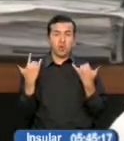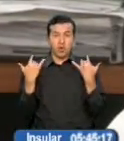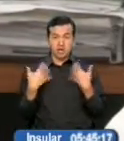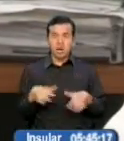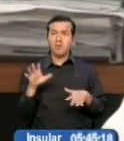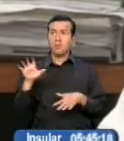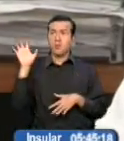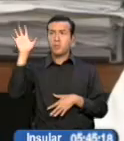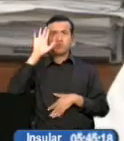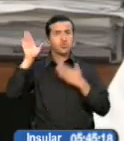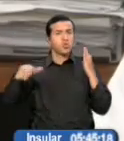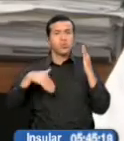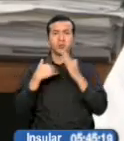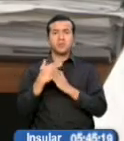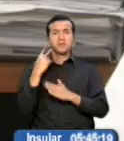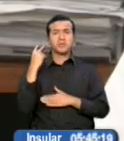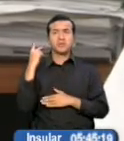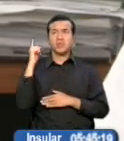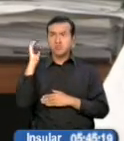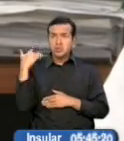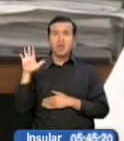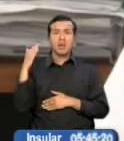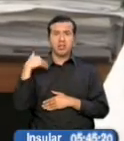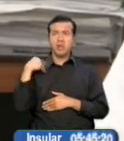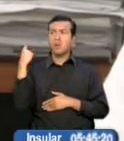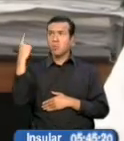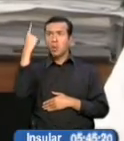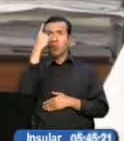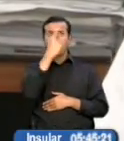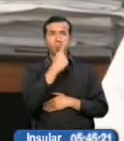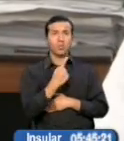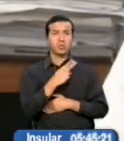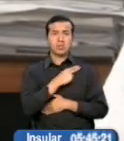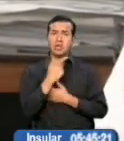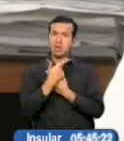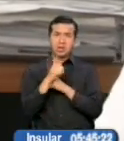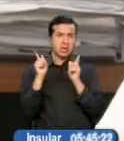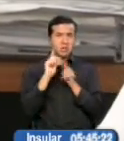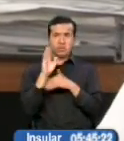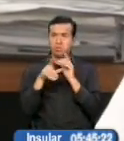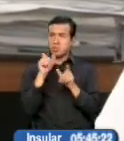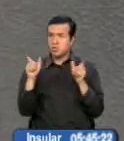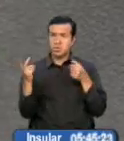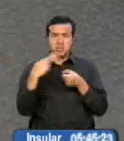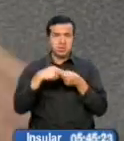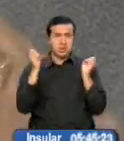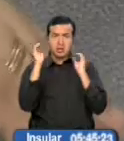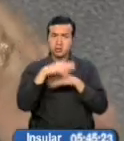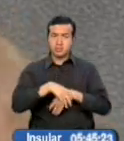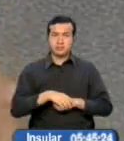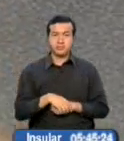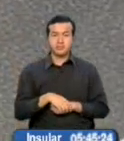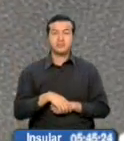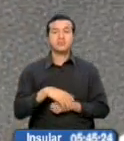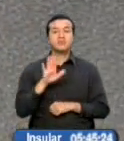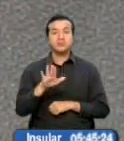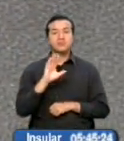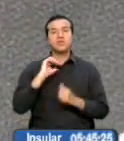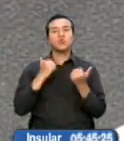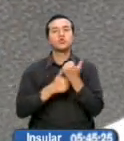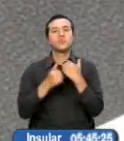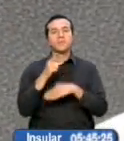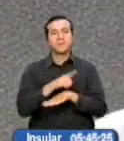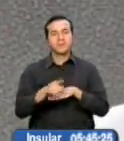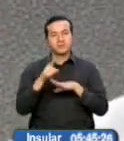tienen universidades. Universidades que son libres, gratuitas, todo el mundo puede estudiar lo que quiera. Juan Carlos Rodríguez es subdirector